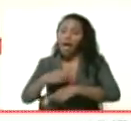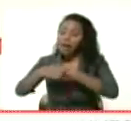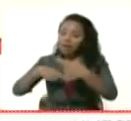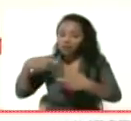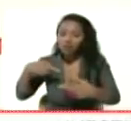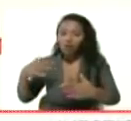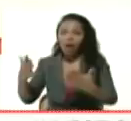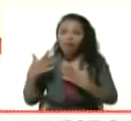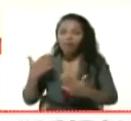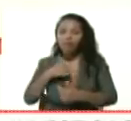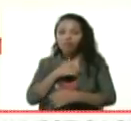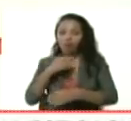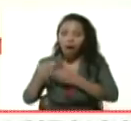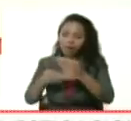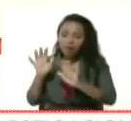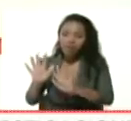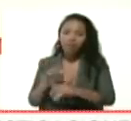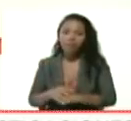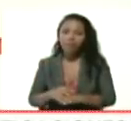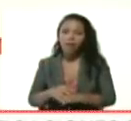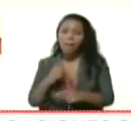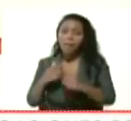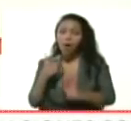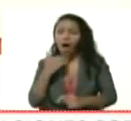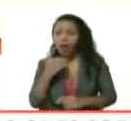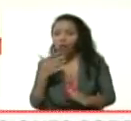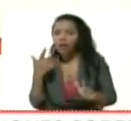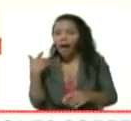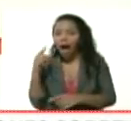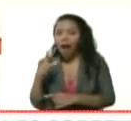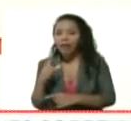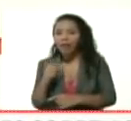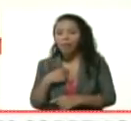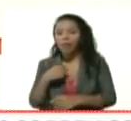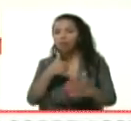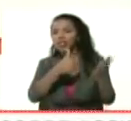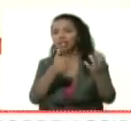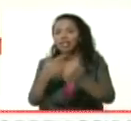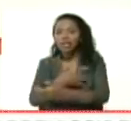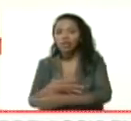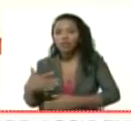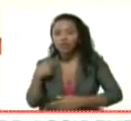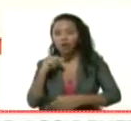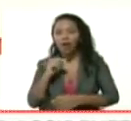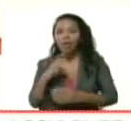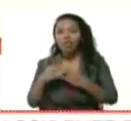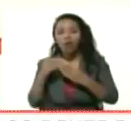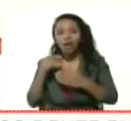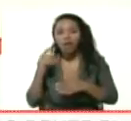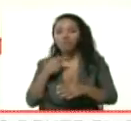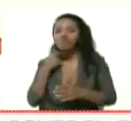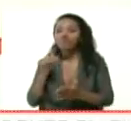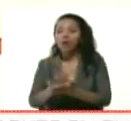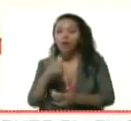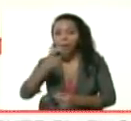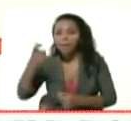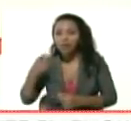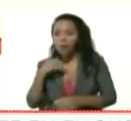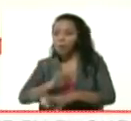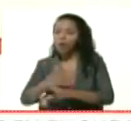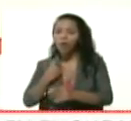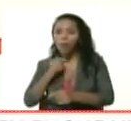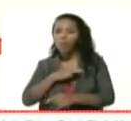estamos haciendo. Pero que alguien que ha tenido la posibilidad, que ha administrado más de 600 millones, se le muera una persona porque no le pudo comprar una medicina,